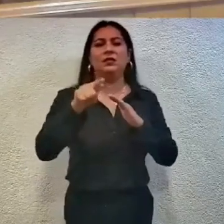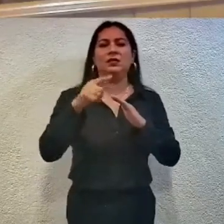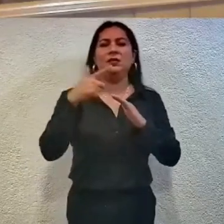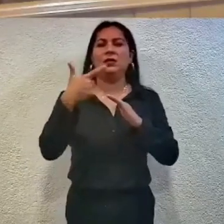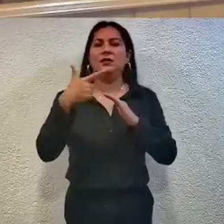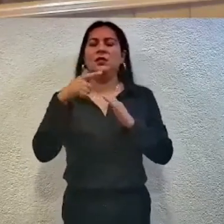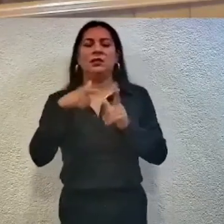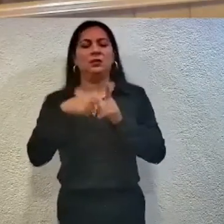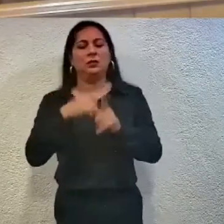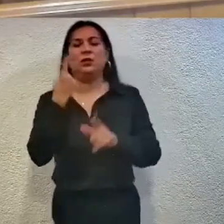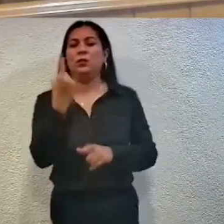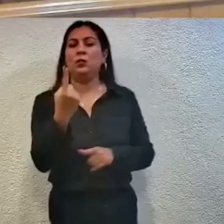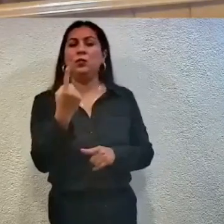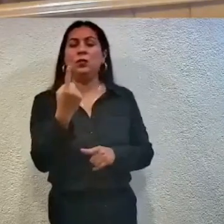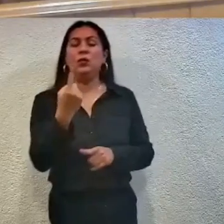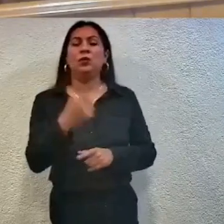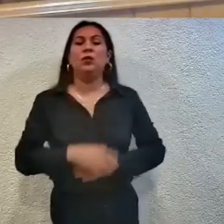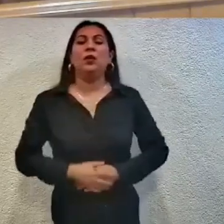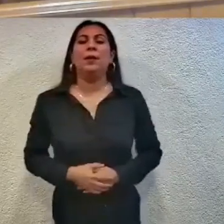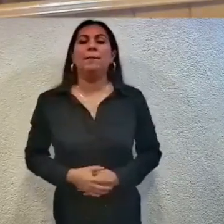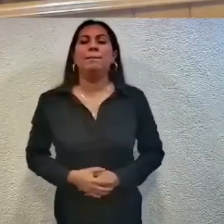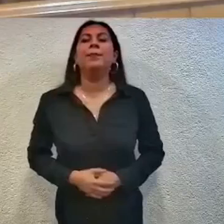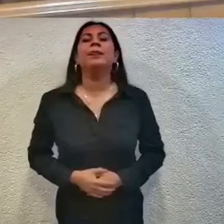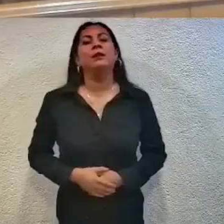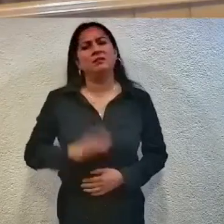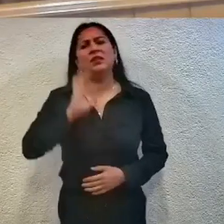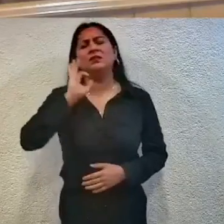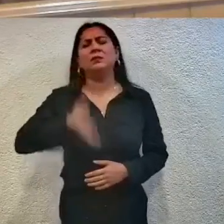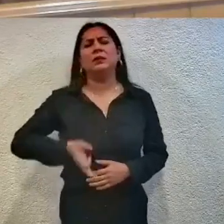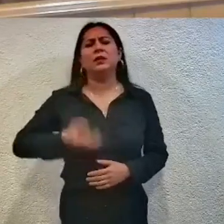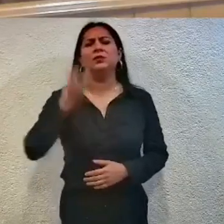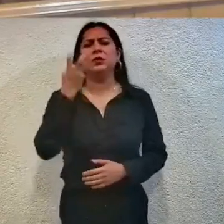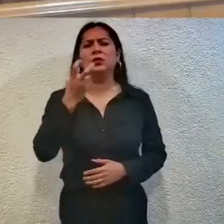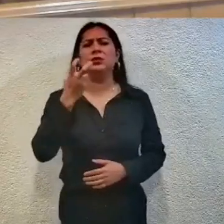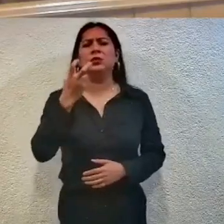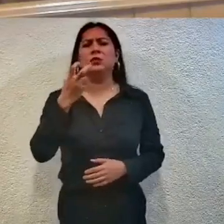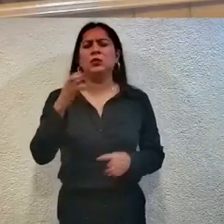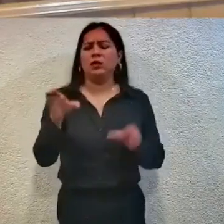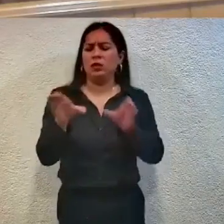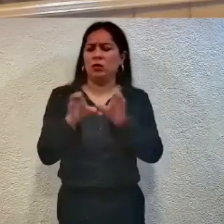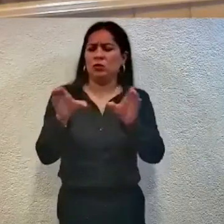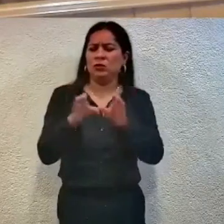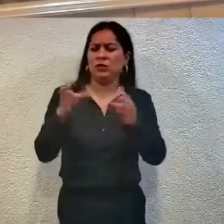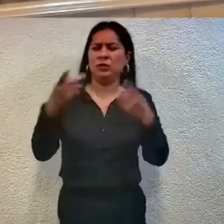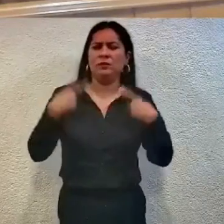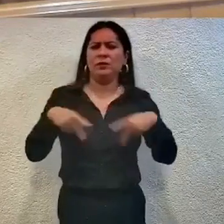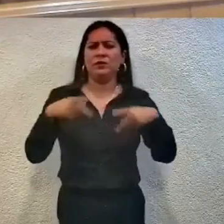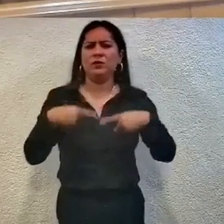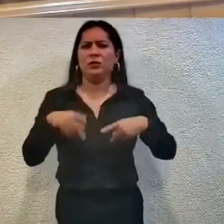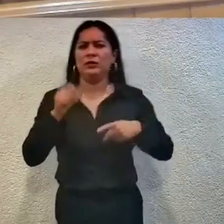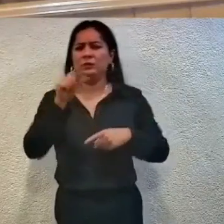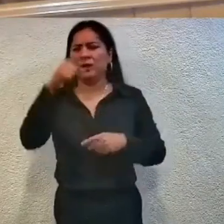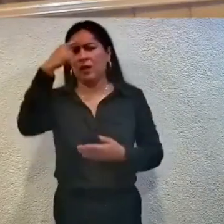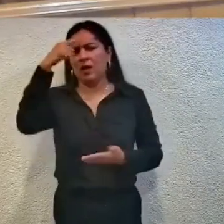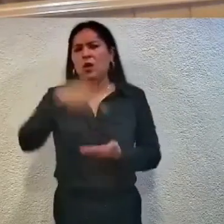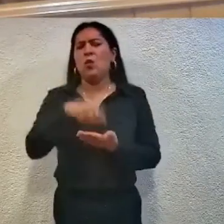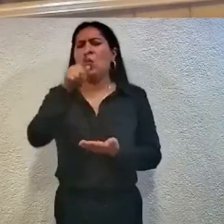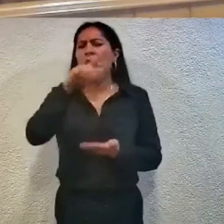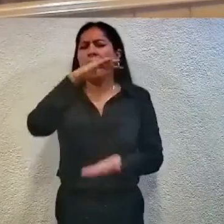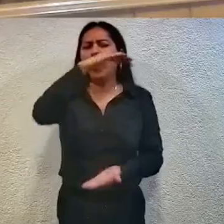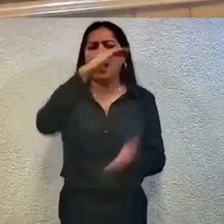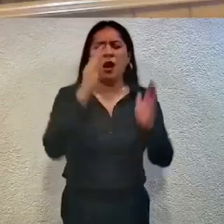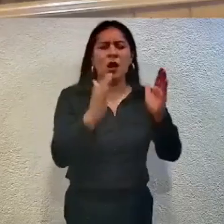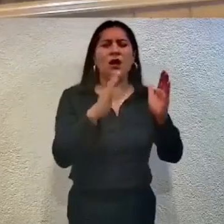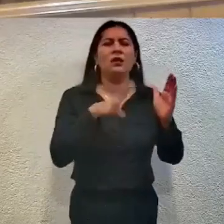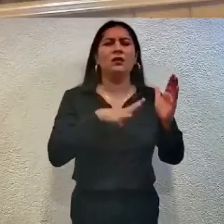continua 1 son fundados. Ello porque consta en autos que los funcionarios insaculados para una sola casilla